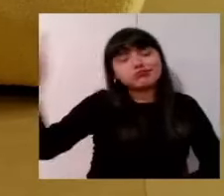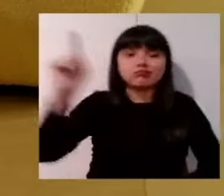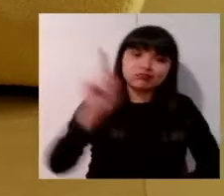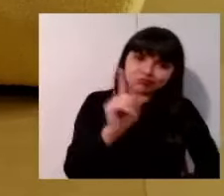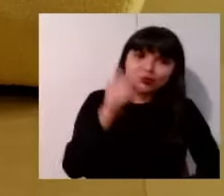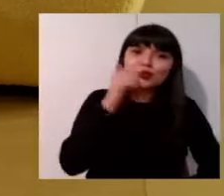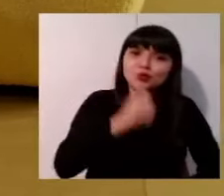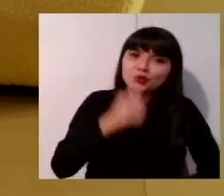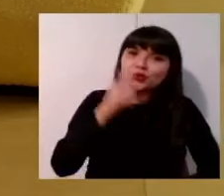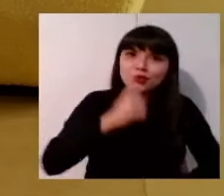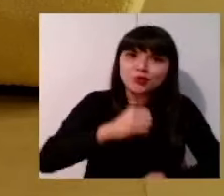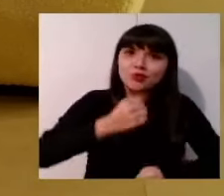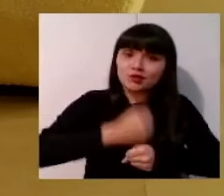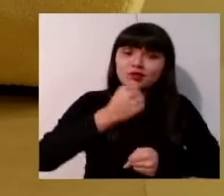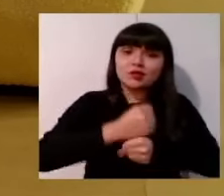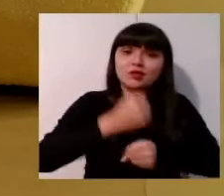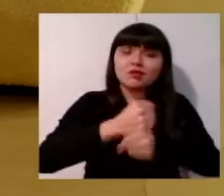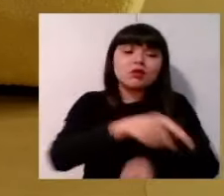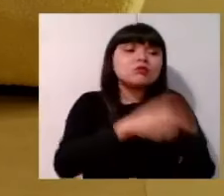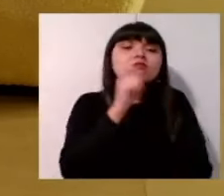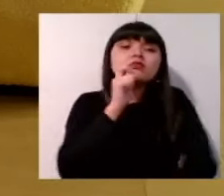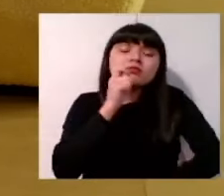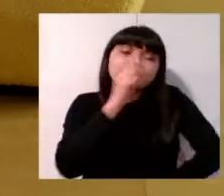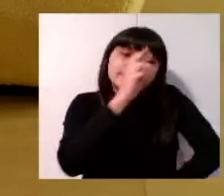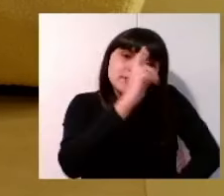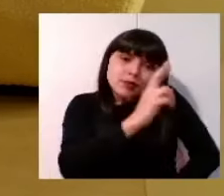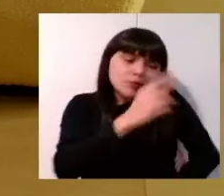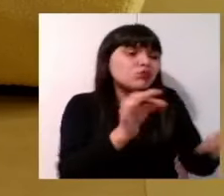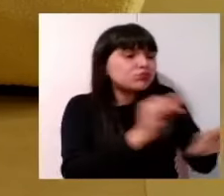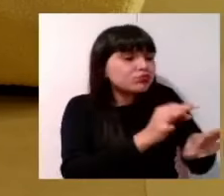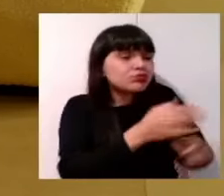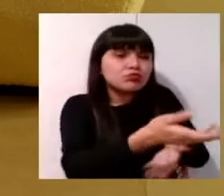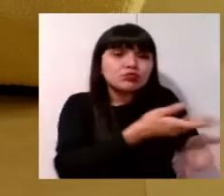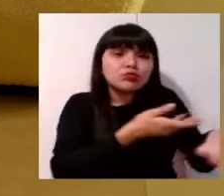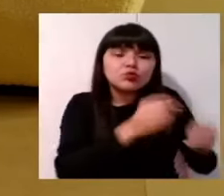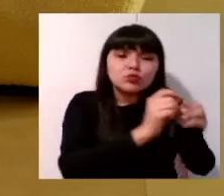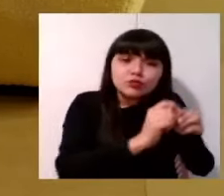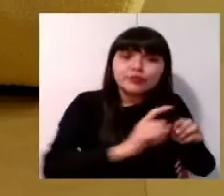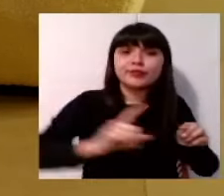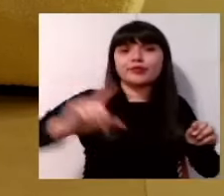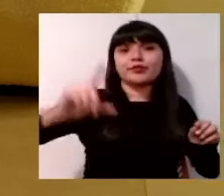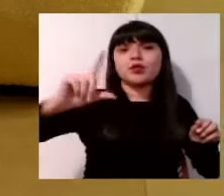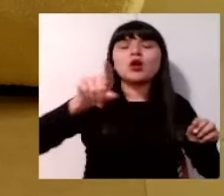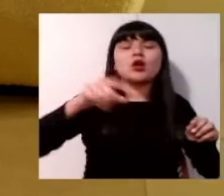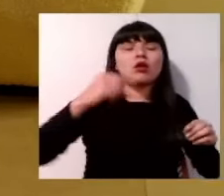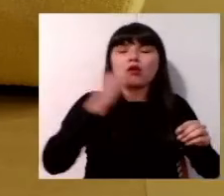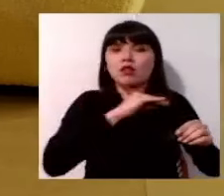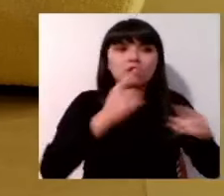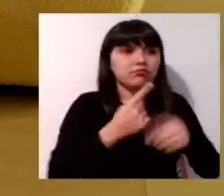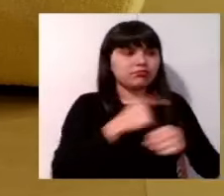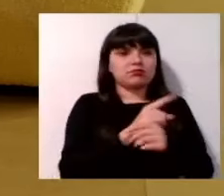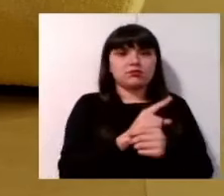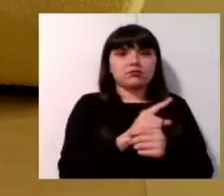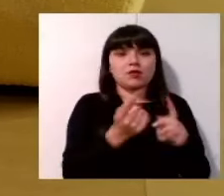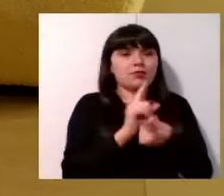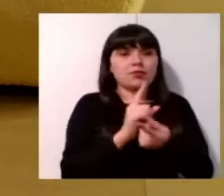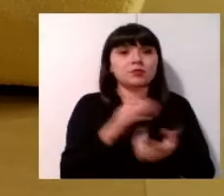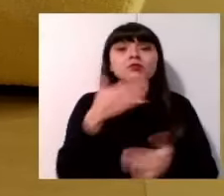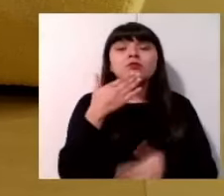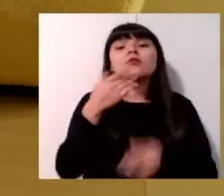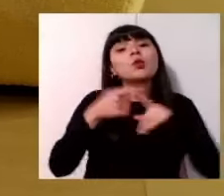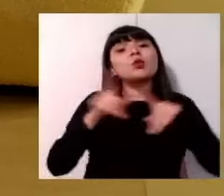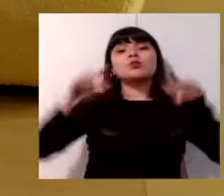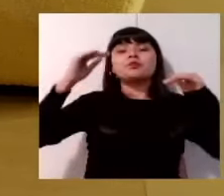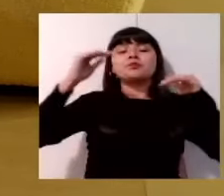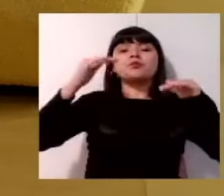manera respetuosa y gradual. Nada es de un día para otro. Y en los más grandes, buscar la causa. Si es una pesadilla, muchas veces sirve